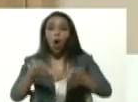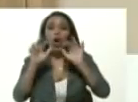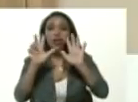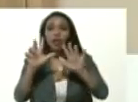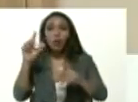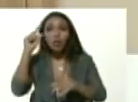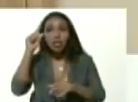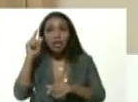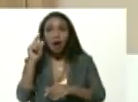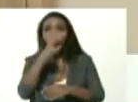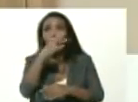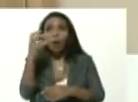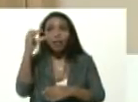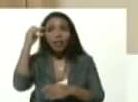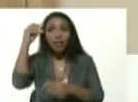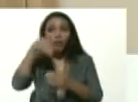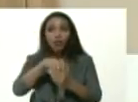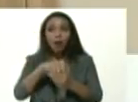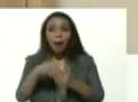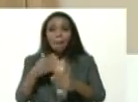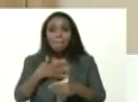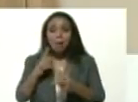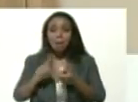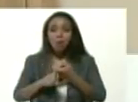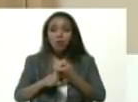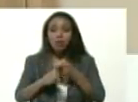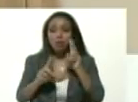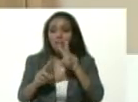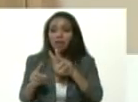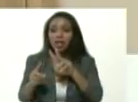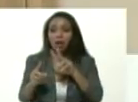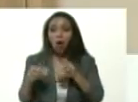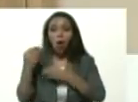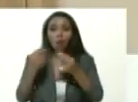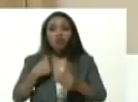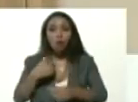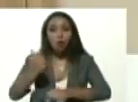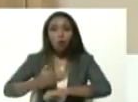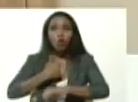cuarentena y mi esposa me ve como si yo fuera el culpable del coronavirus.